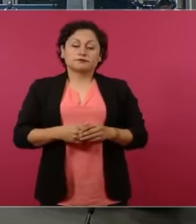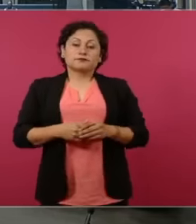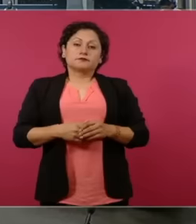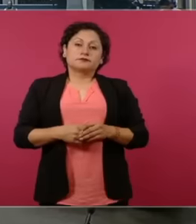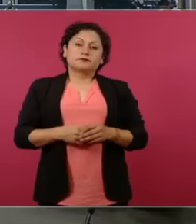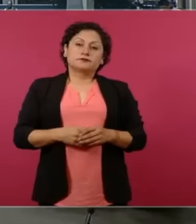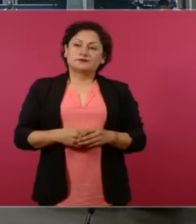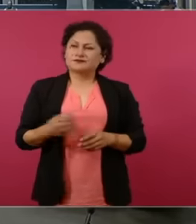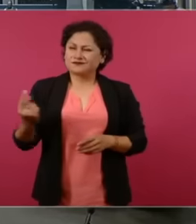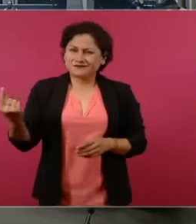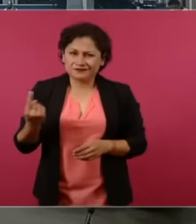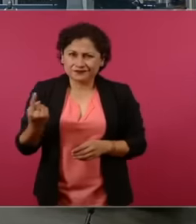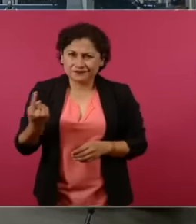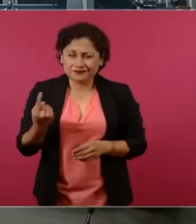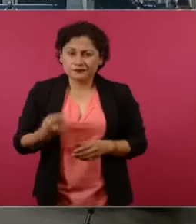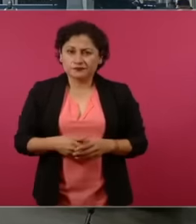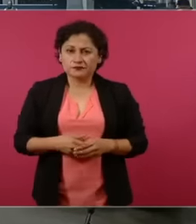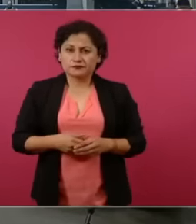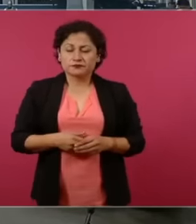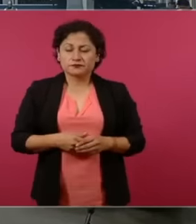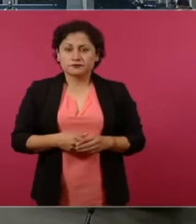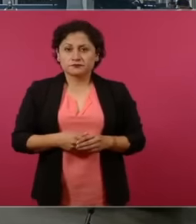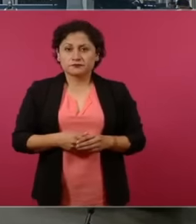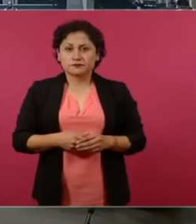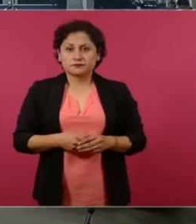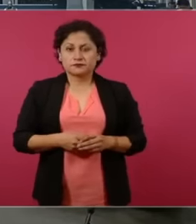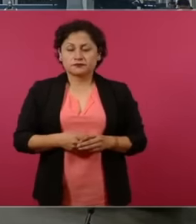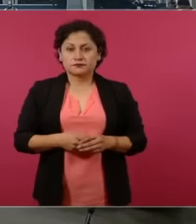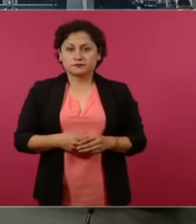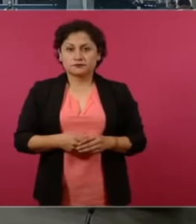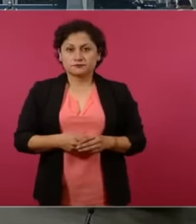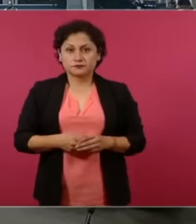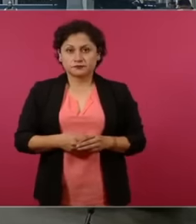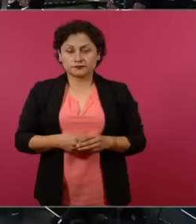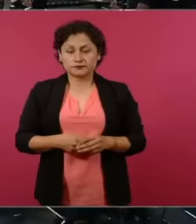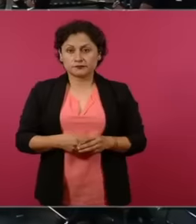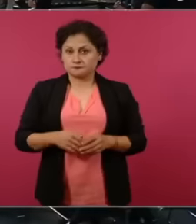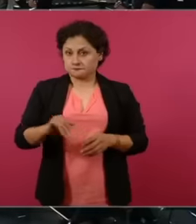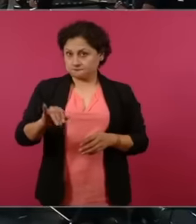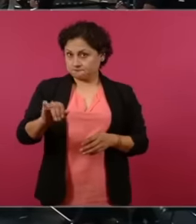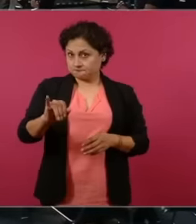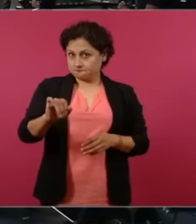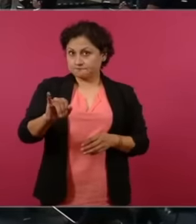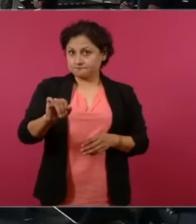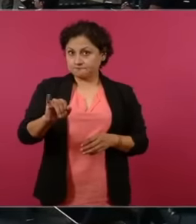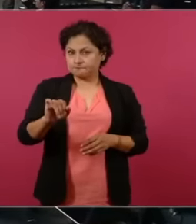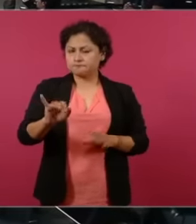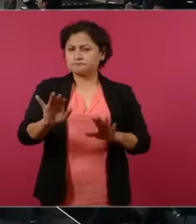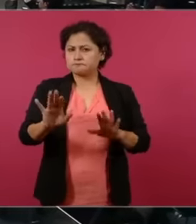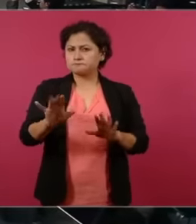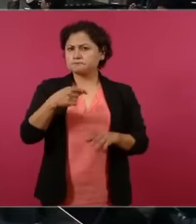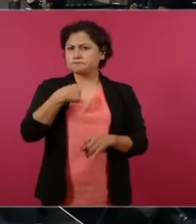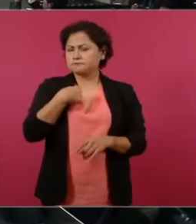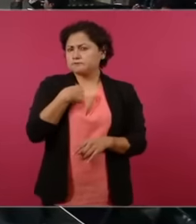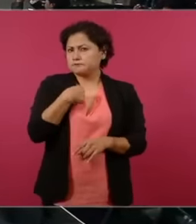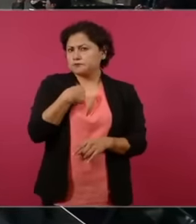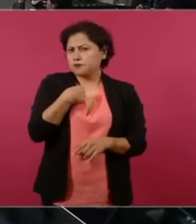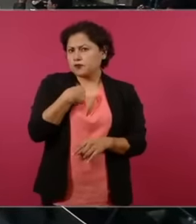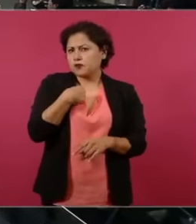ser qué? ¿Tema de transición lo va a acompañar la actual presidenta electa? Sí. Yo tenía pensado